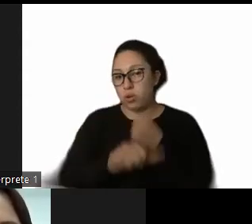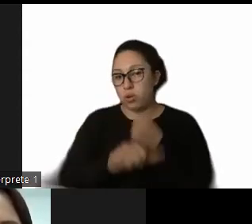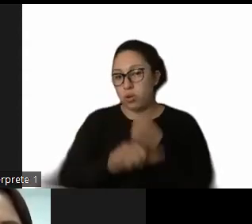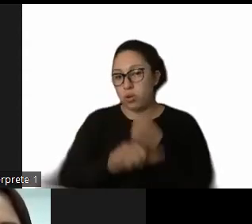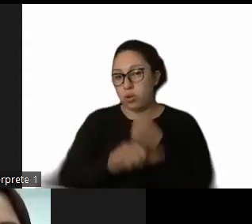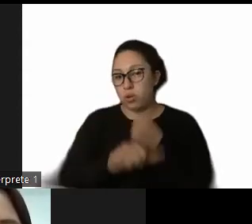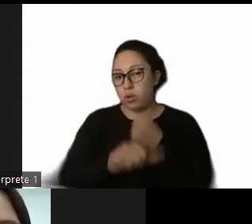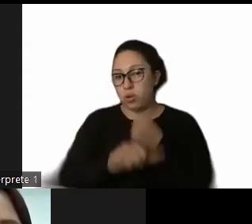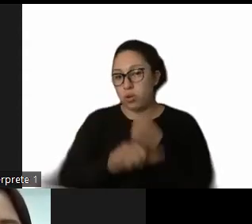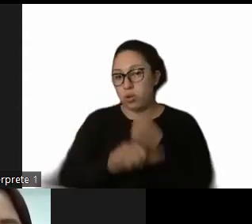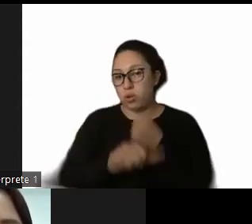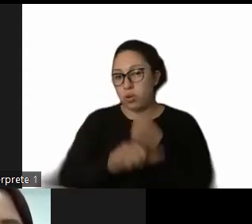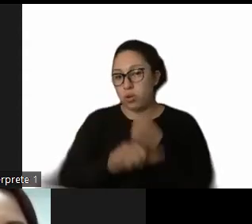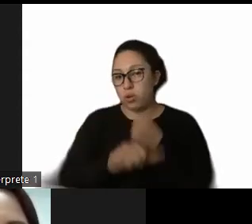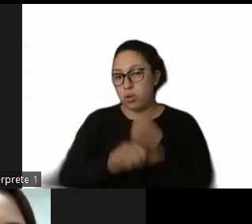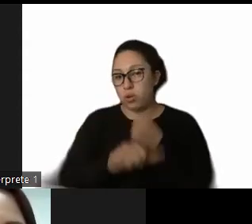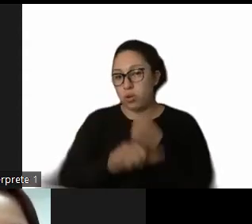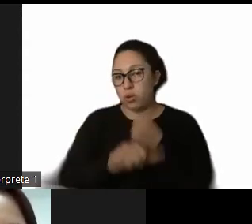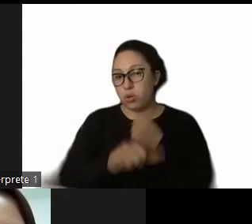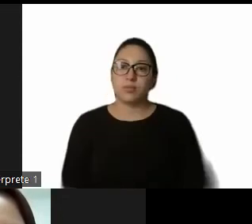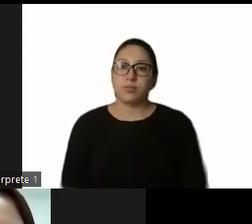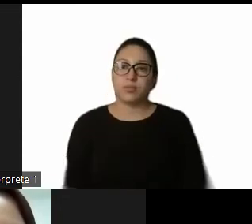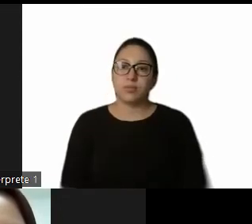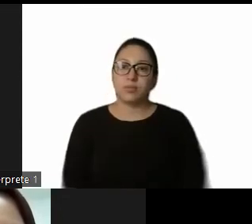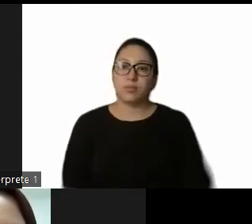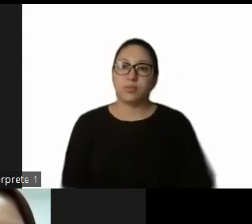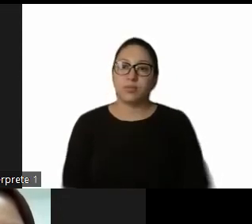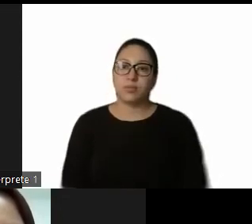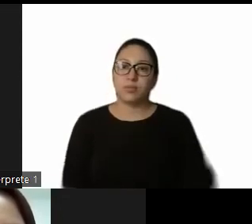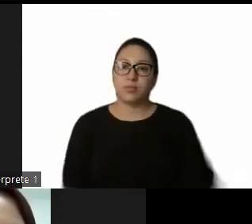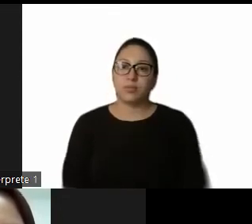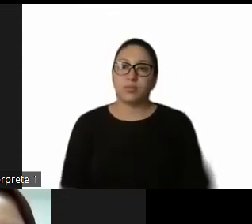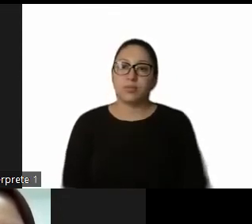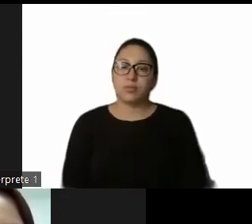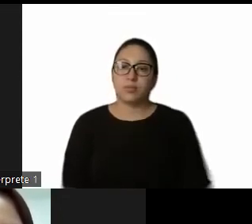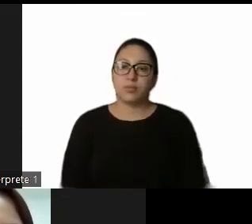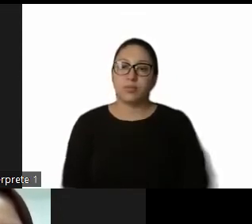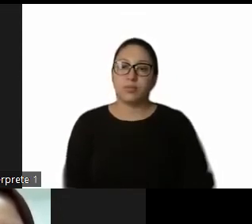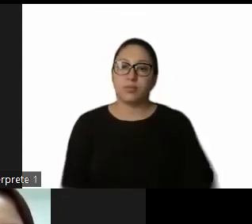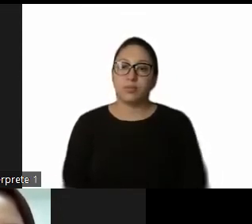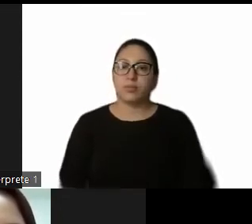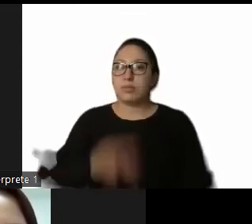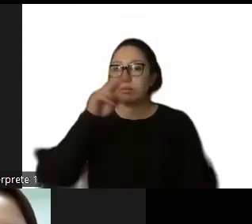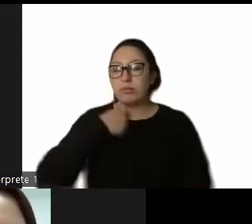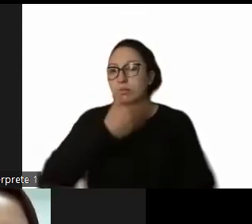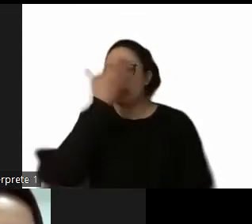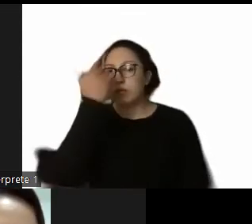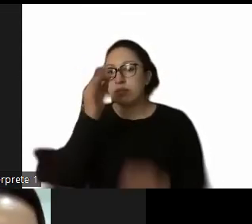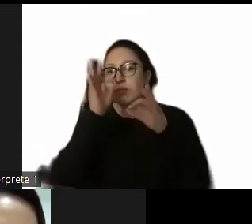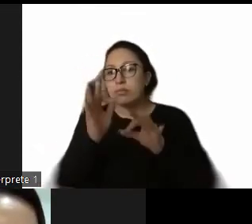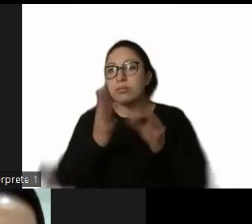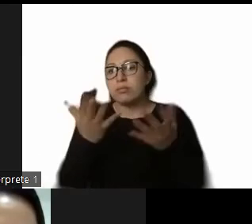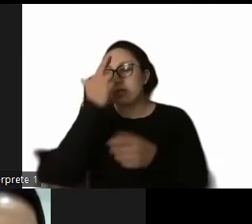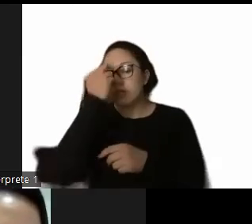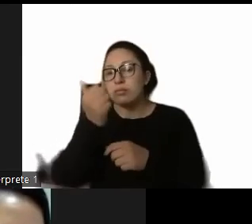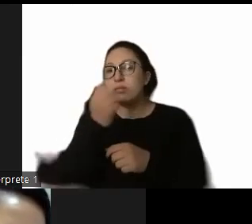muy serio. Entonces, serio y más serio es el segundo que les decía, que no sabemos exactamente cuáles son qué dicen los